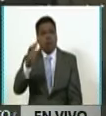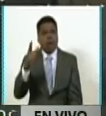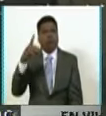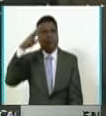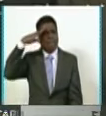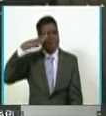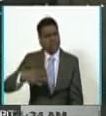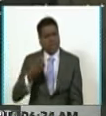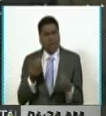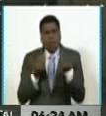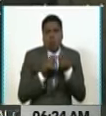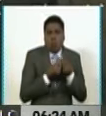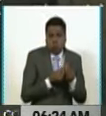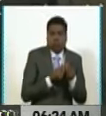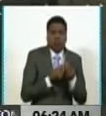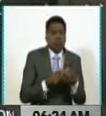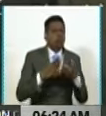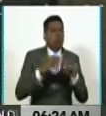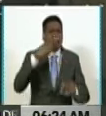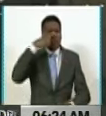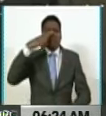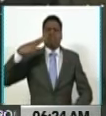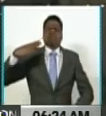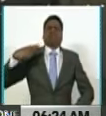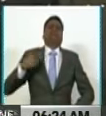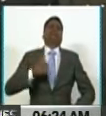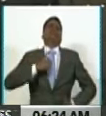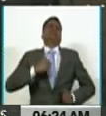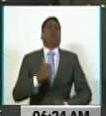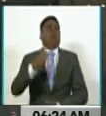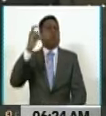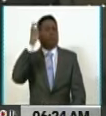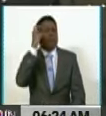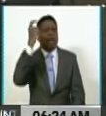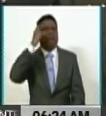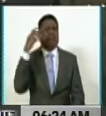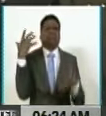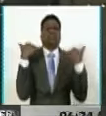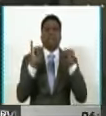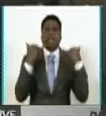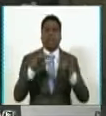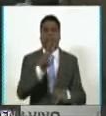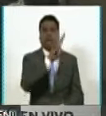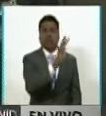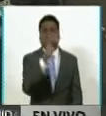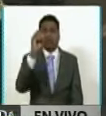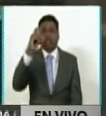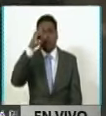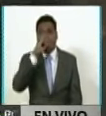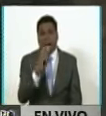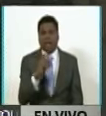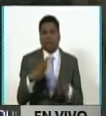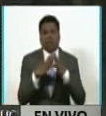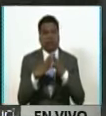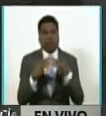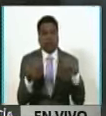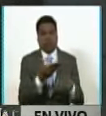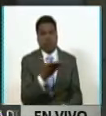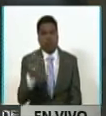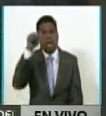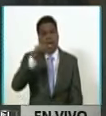los venezolanos deben sentirse orgullosos, porque es una fecha para celebrar los 200 años de su natalicio. Desde